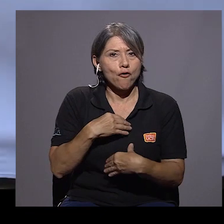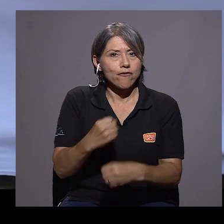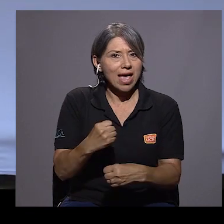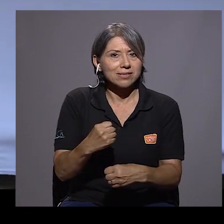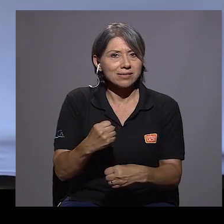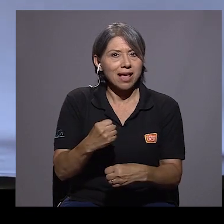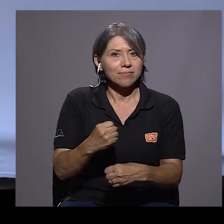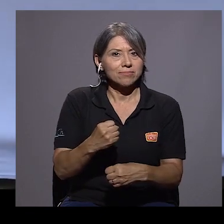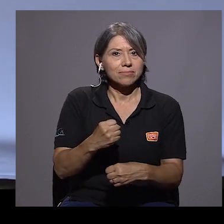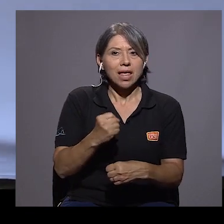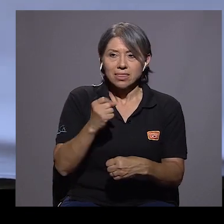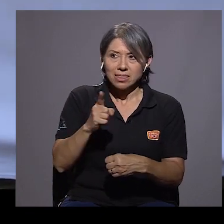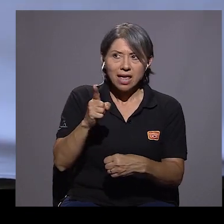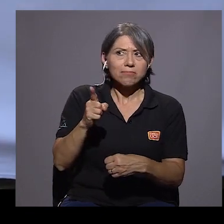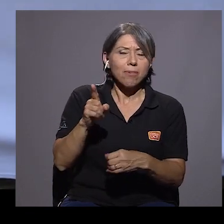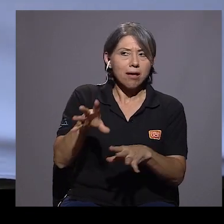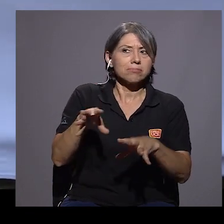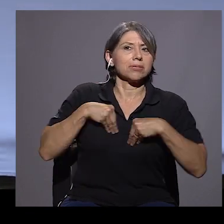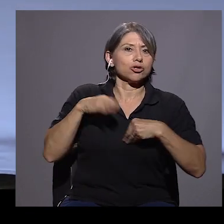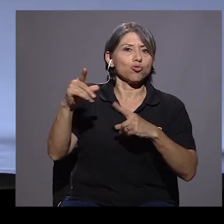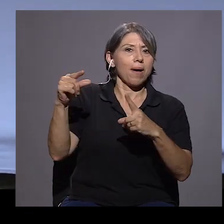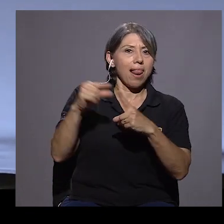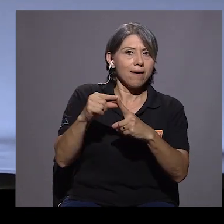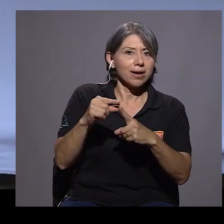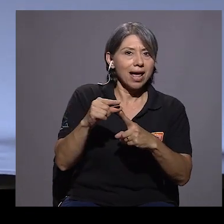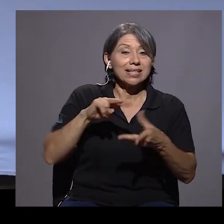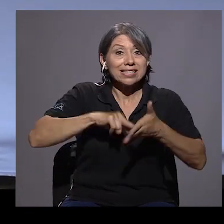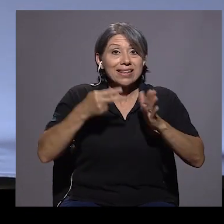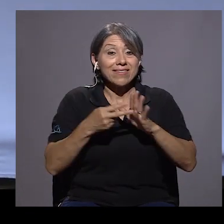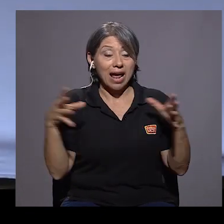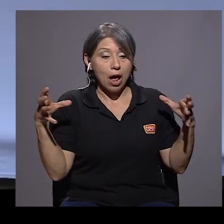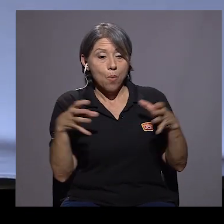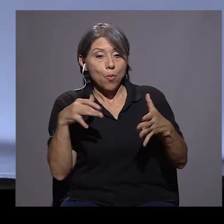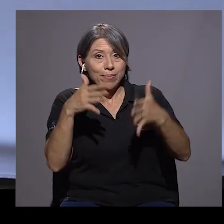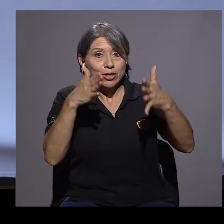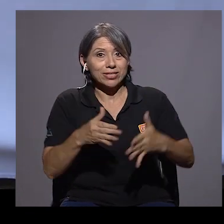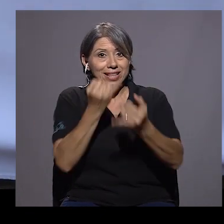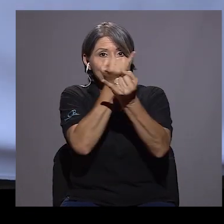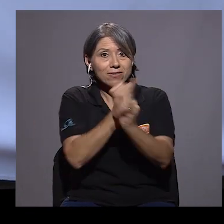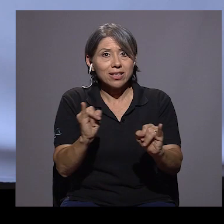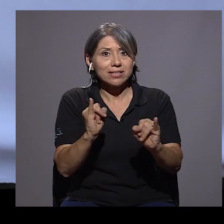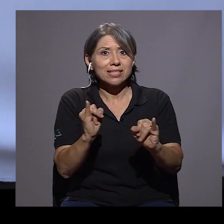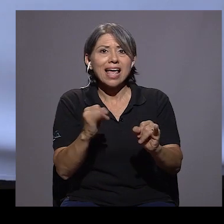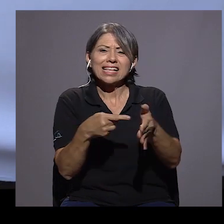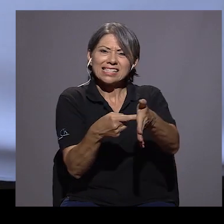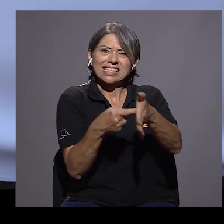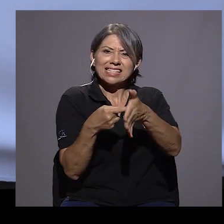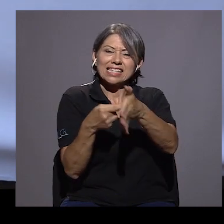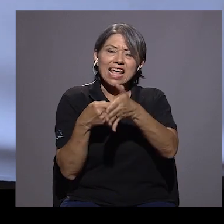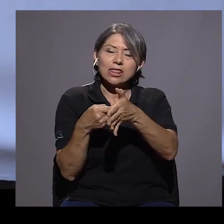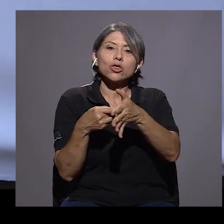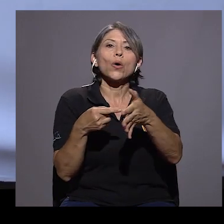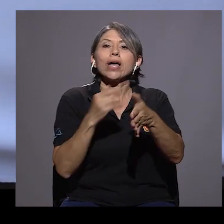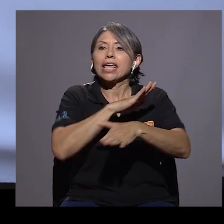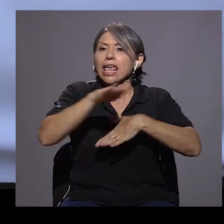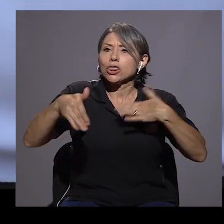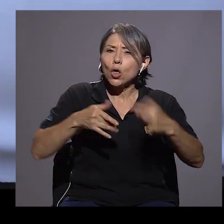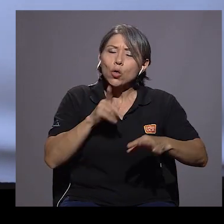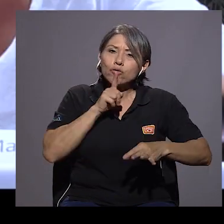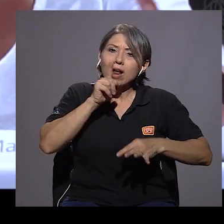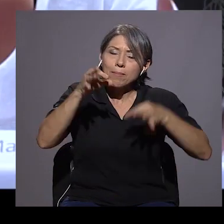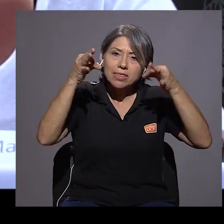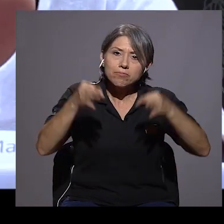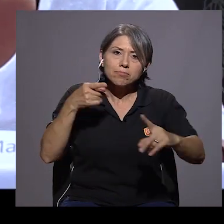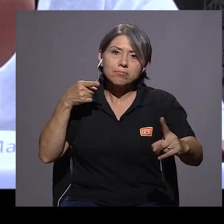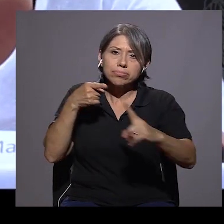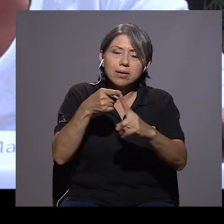que no tiene confianza absoluta en tomar fe de su palabra. Es decir, el movimiento estudiantil independiente está exigiendo que se garantice materialmente